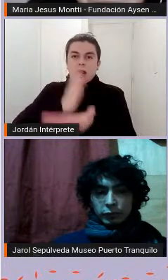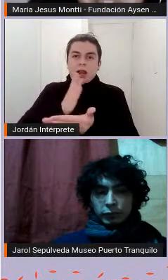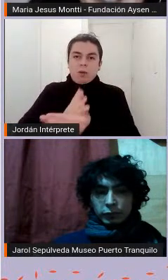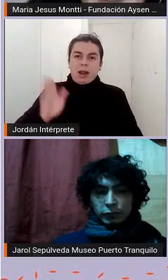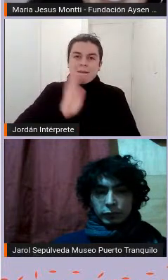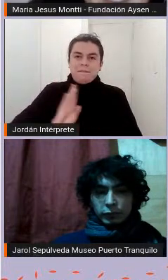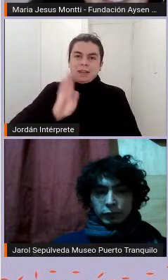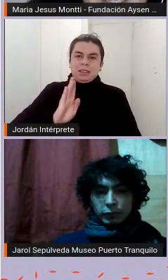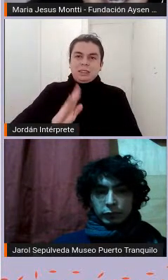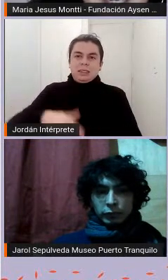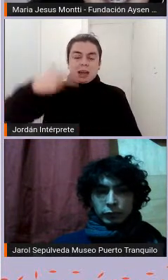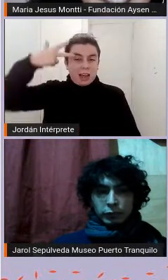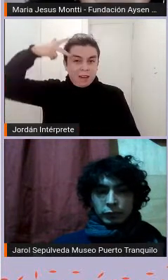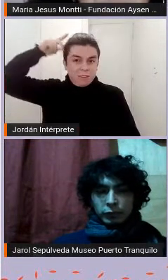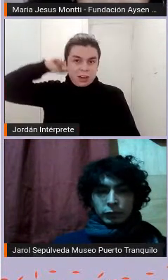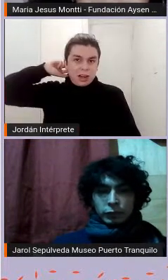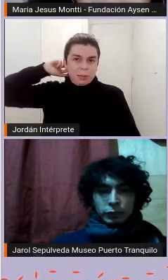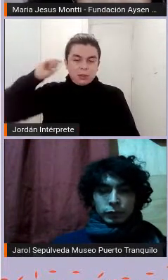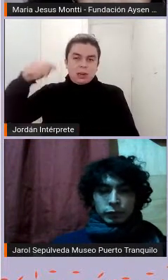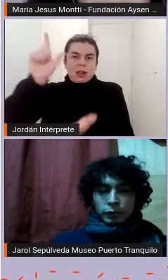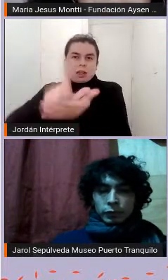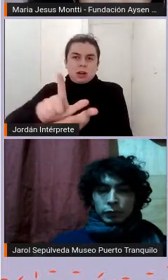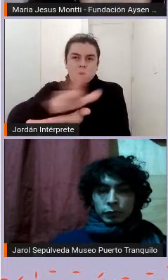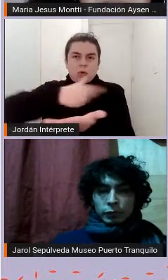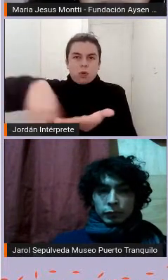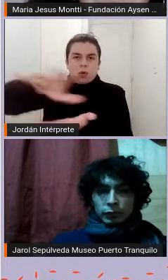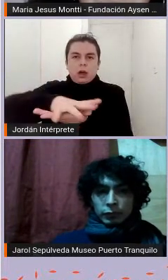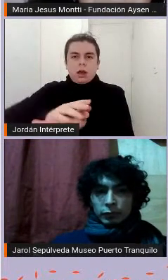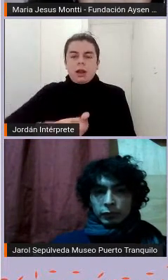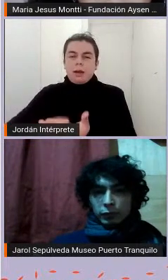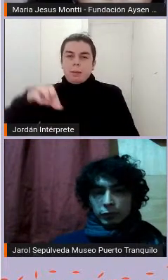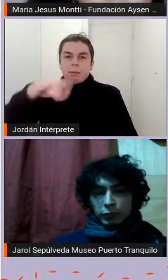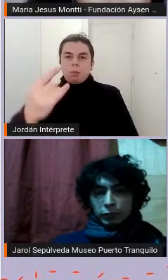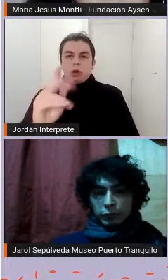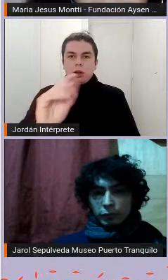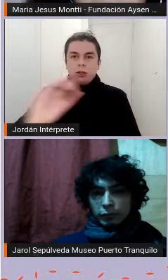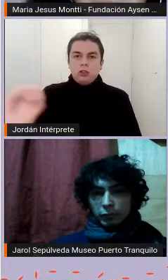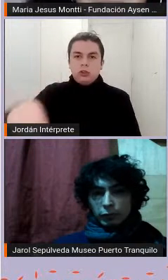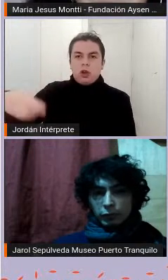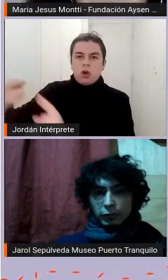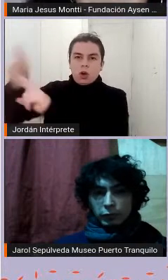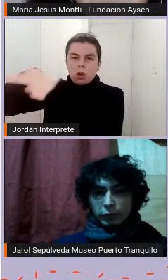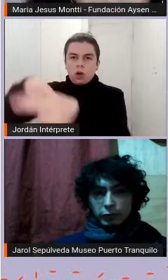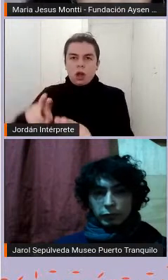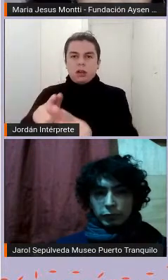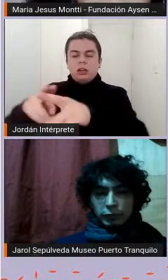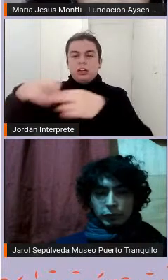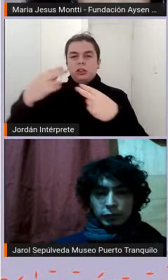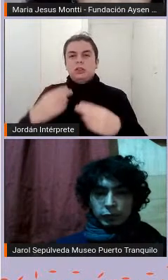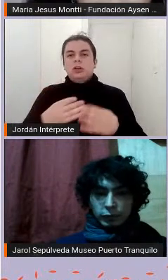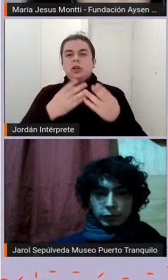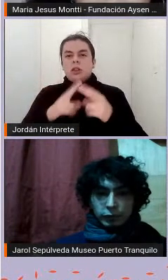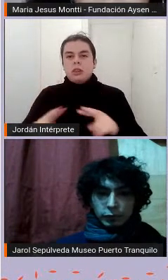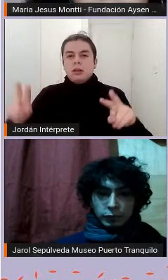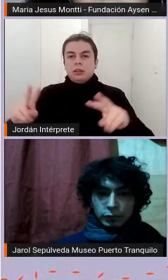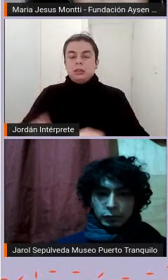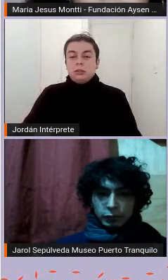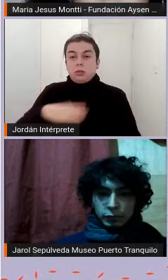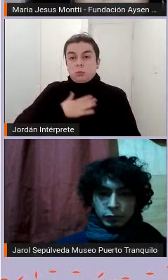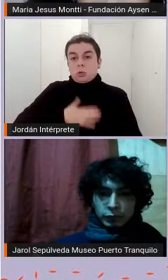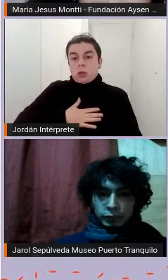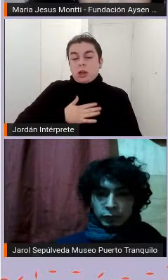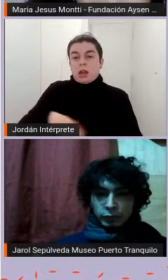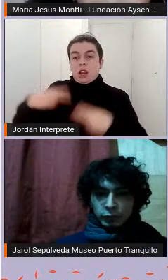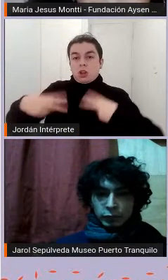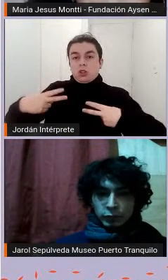Tranquilo. En eso es en lo que hemos estado este año. Esta es una noticia que me gustaría compartirla